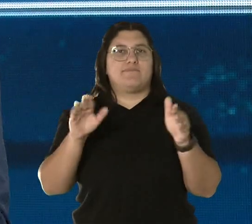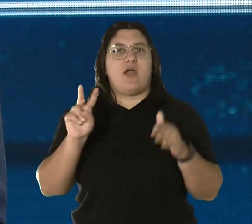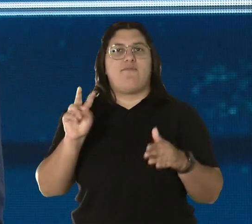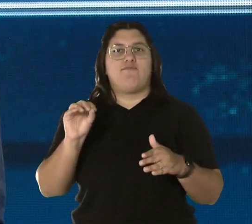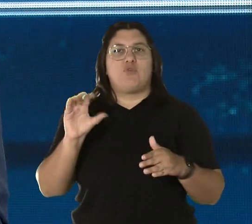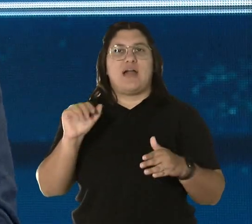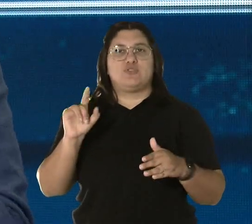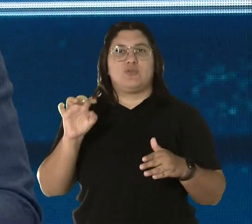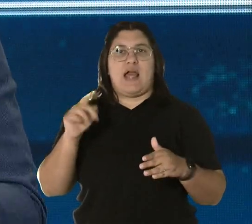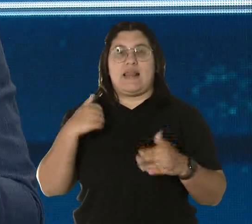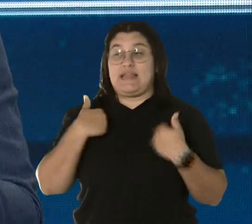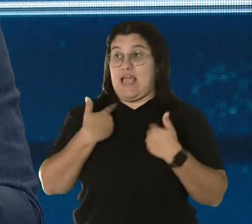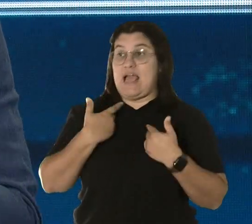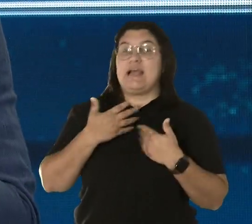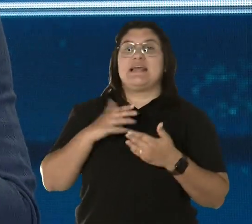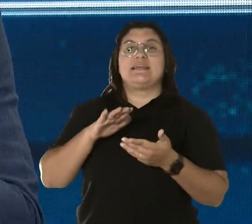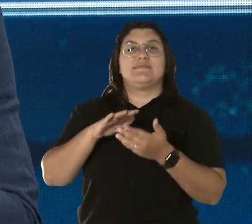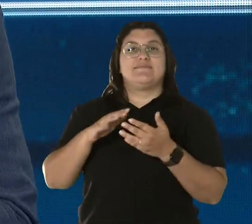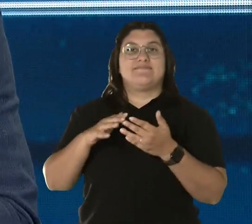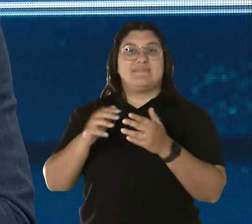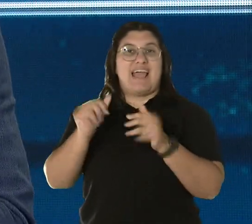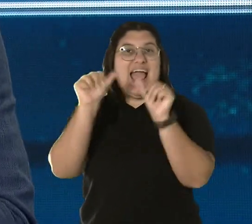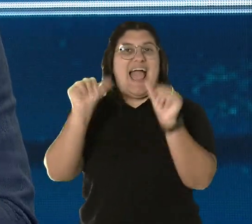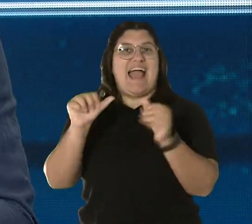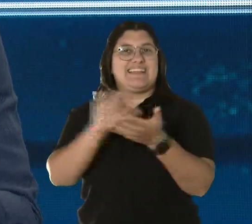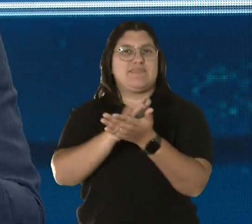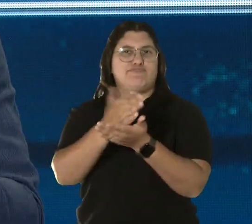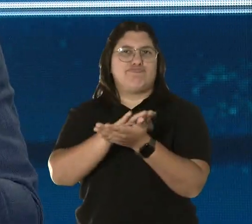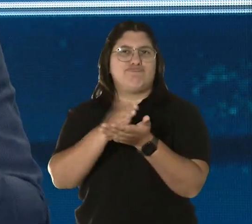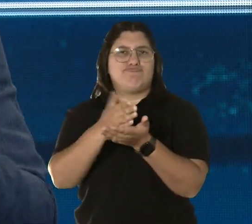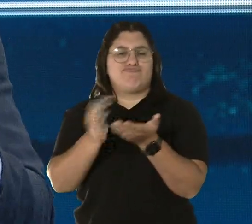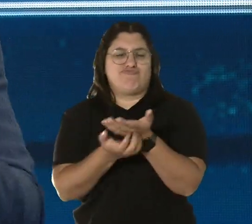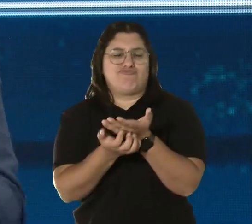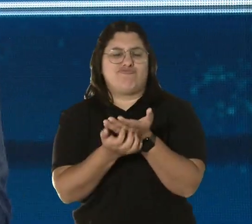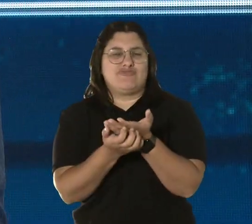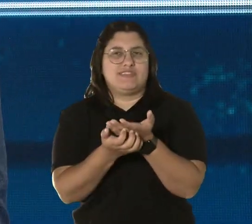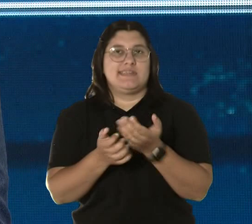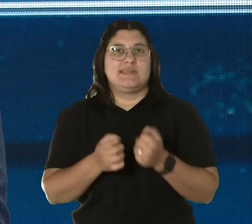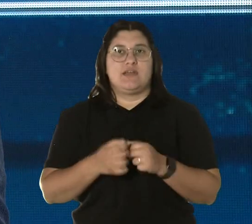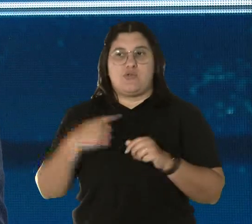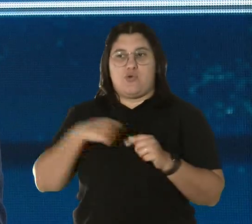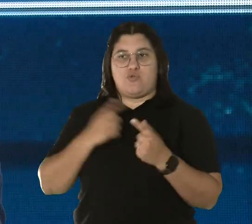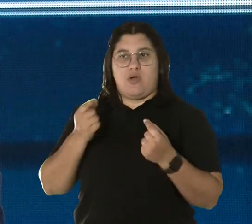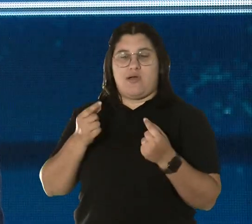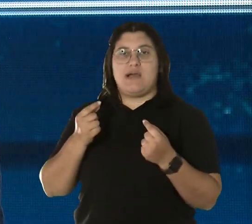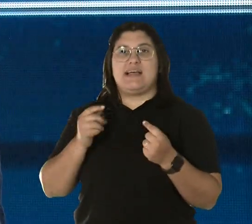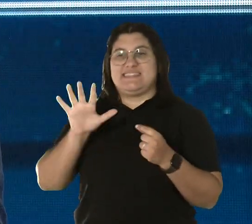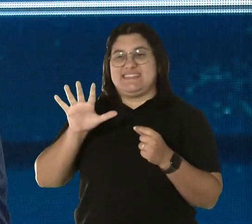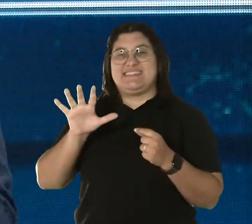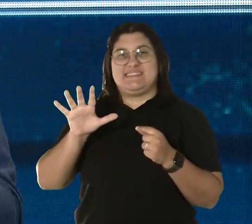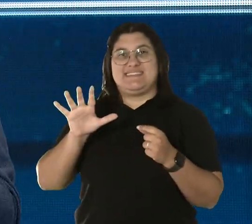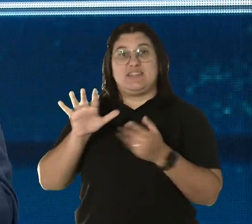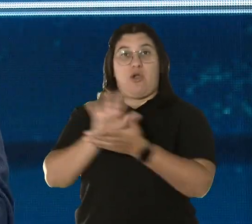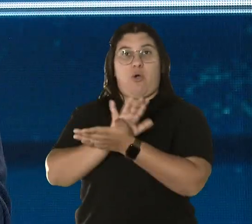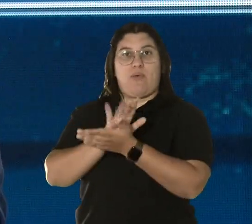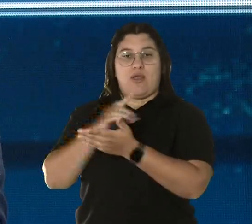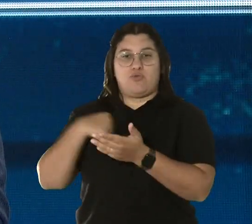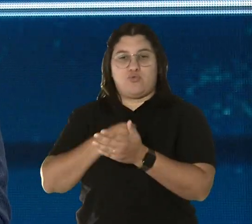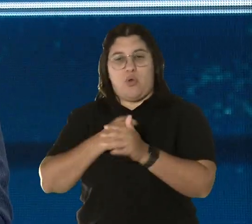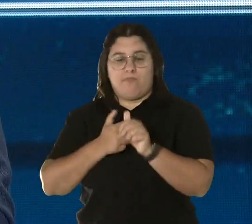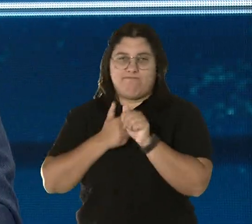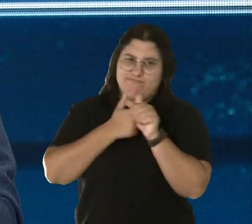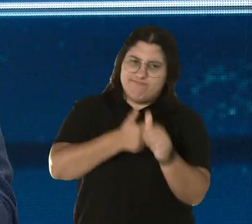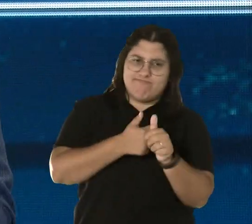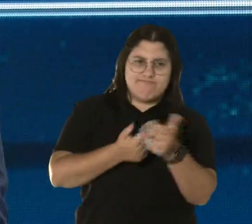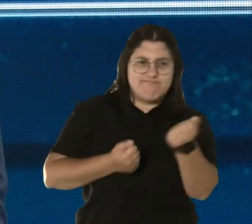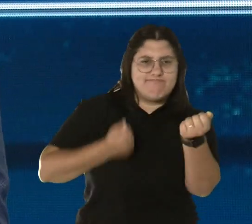dan artes culinarias y vamos a coger con 5 de ellas y vamos a padrinarnos de esa escuela vocacional. Lo que nos vamos a encargar